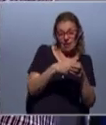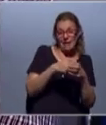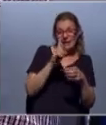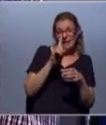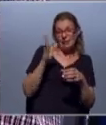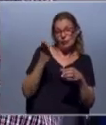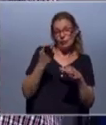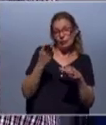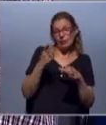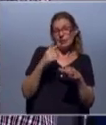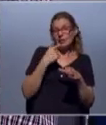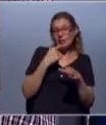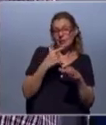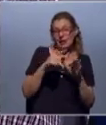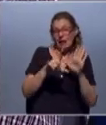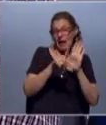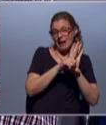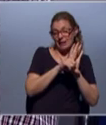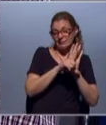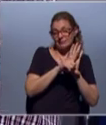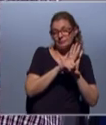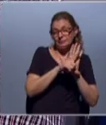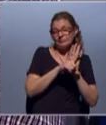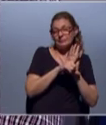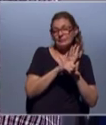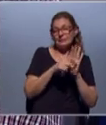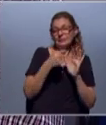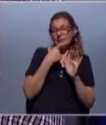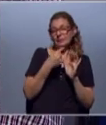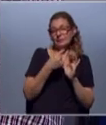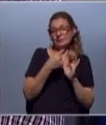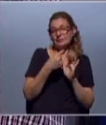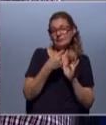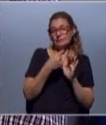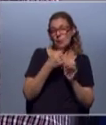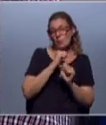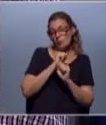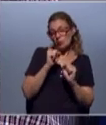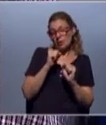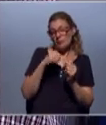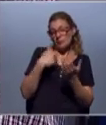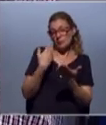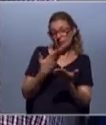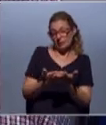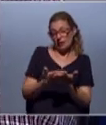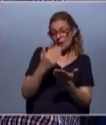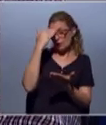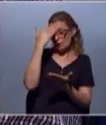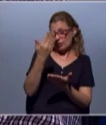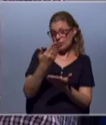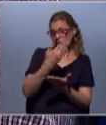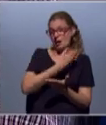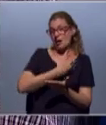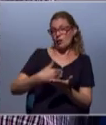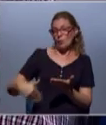determine la ley esto es muy importante circunscripción que determinar porque podrán presentar ante las autoridades del gobierno